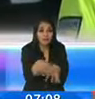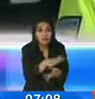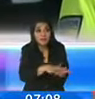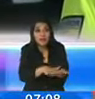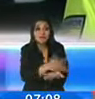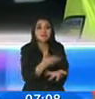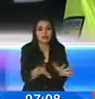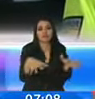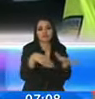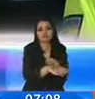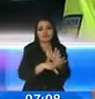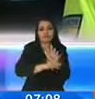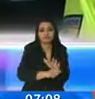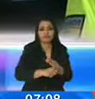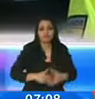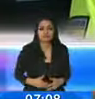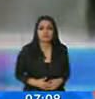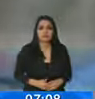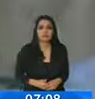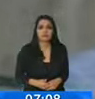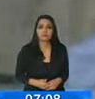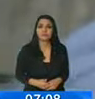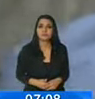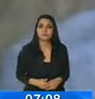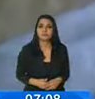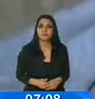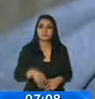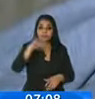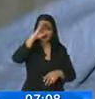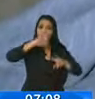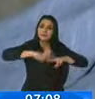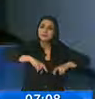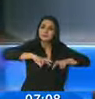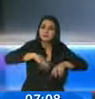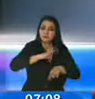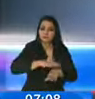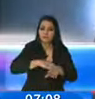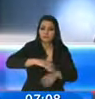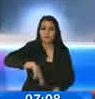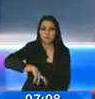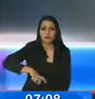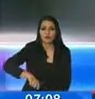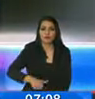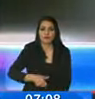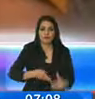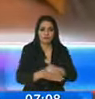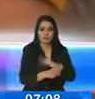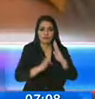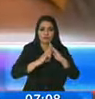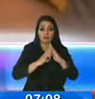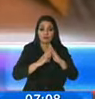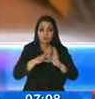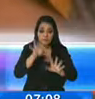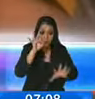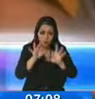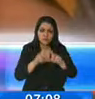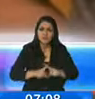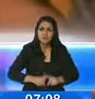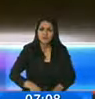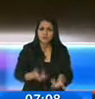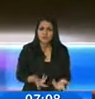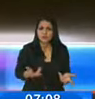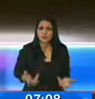razón por la cual los domicilios se encontraban abandonados. Son investigados por el presunto delito de asociación ilícita. En los allanamientos encontraron una variedad de